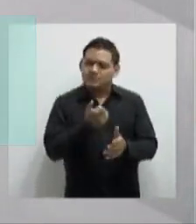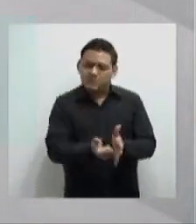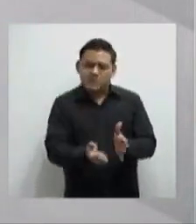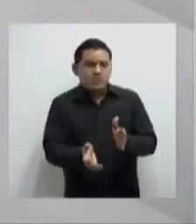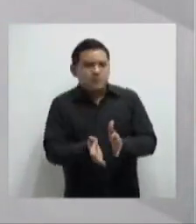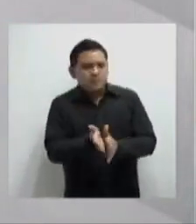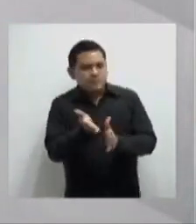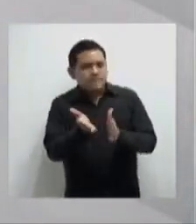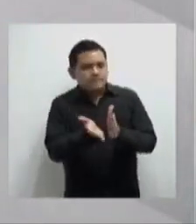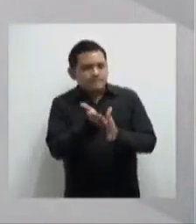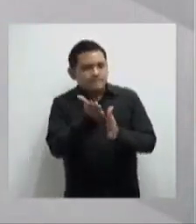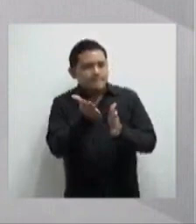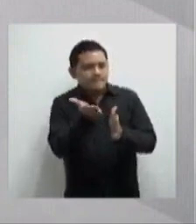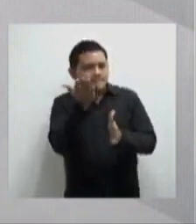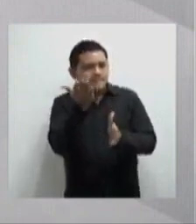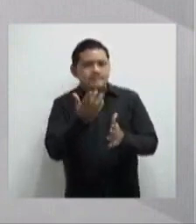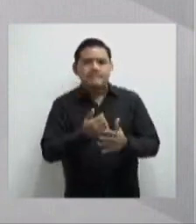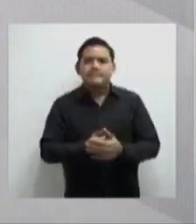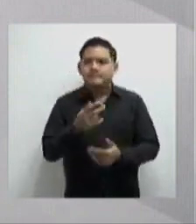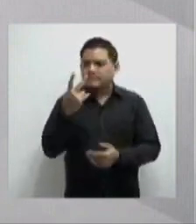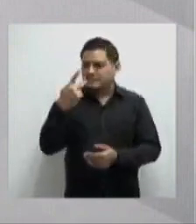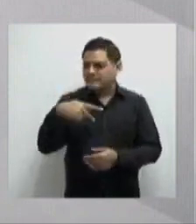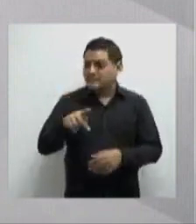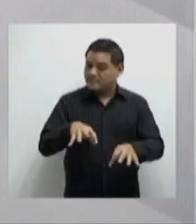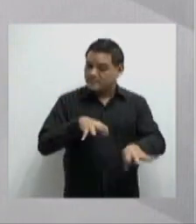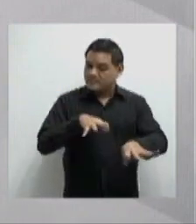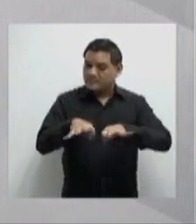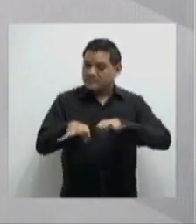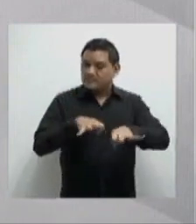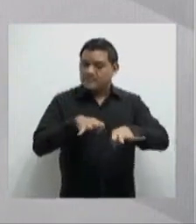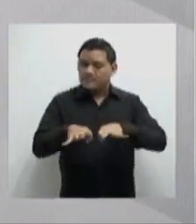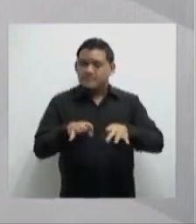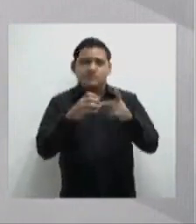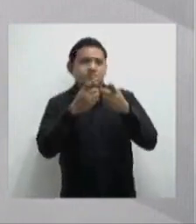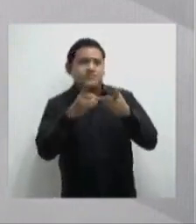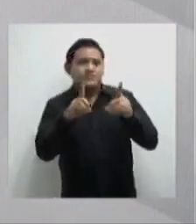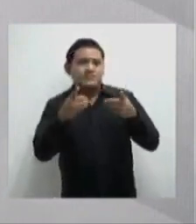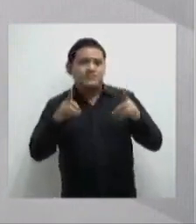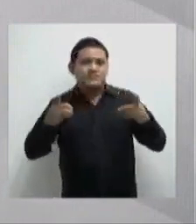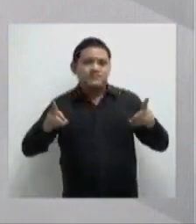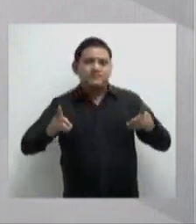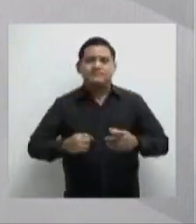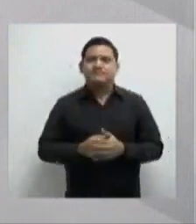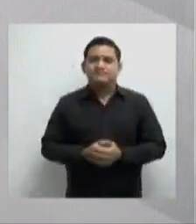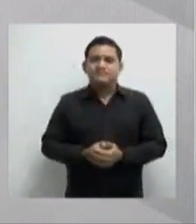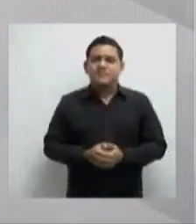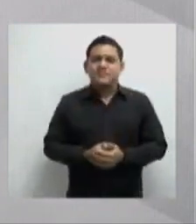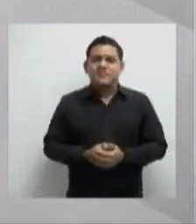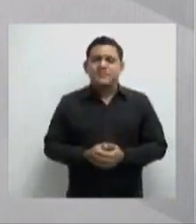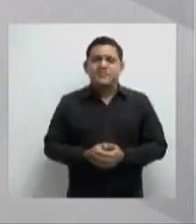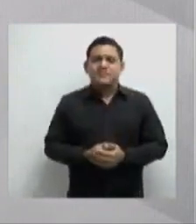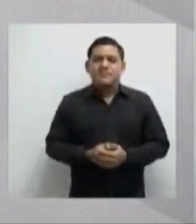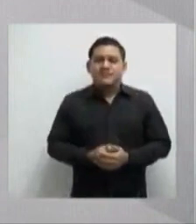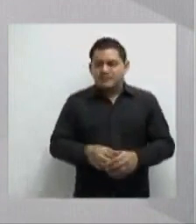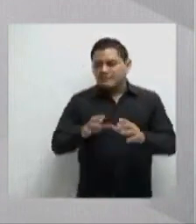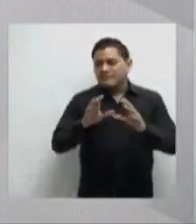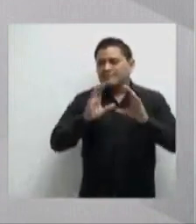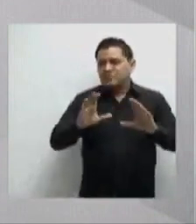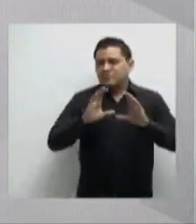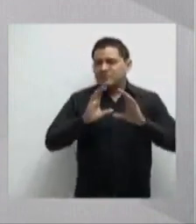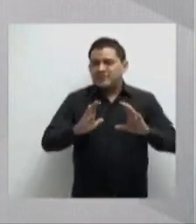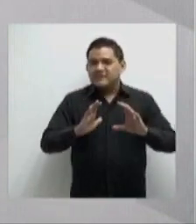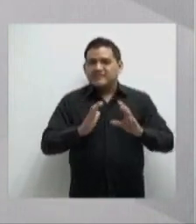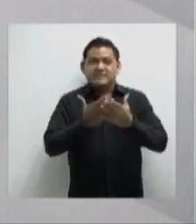sean para que haya empleos, que haya desarrollo, pero habrá que protegerlas porque tenemos un primer